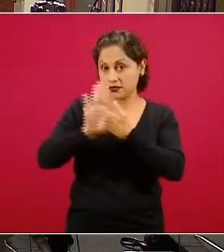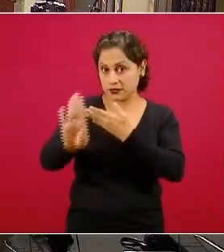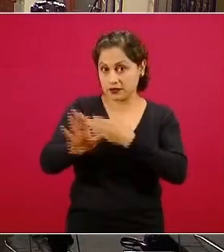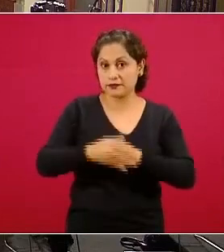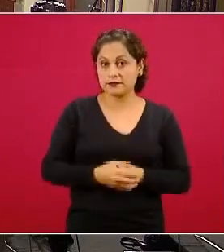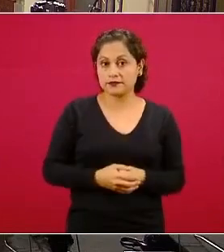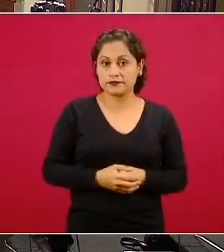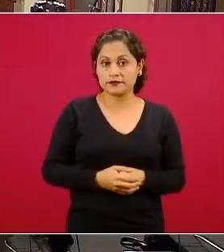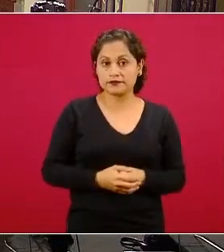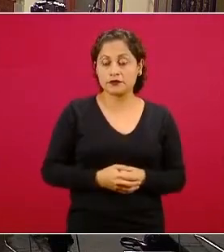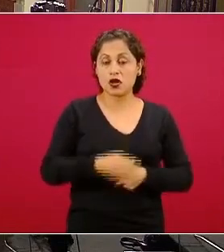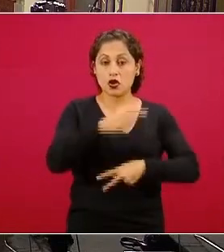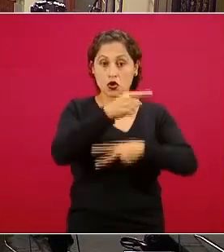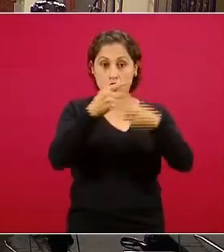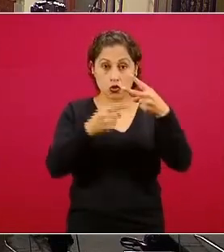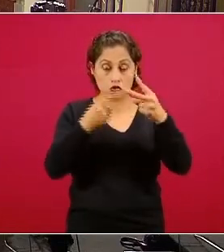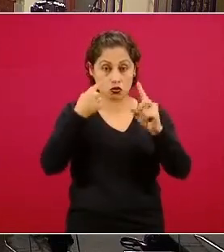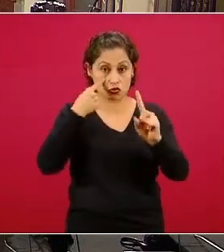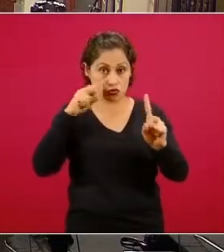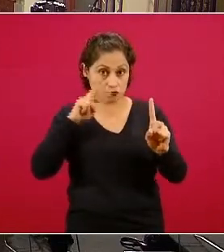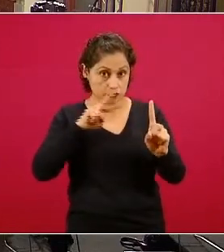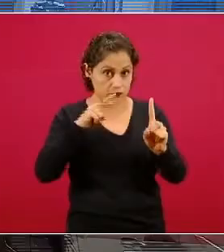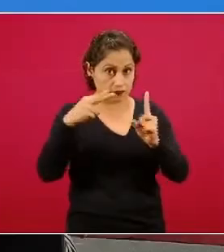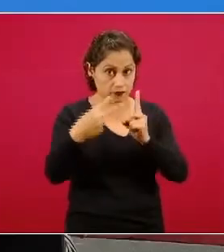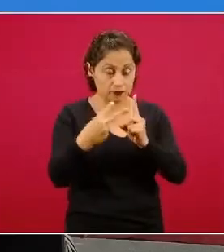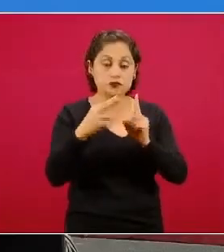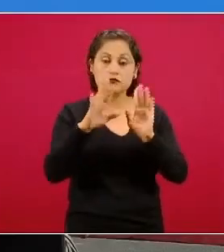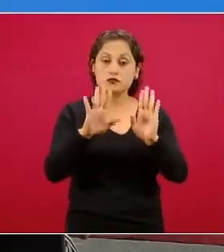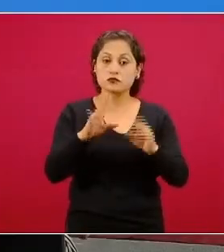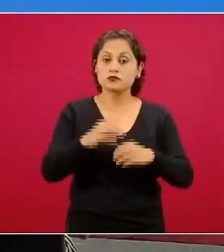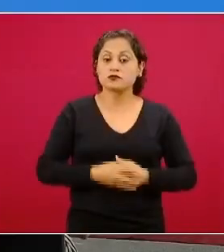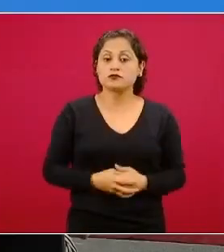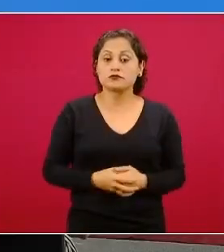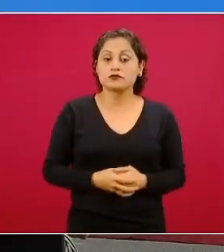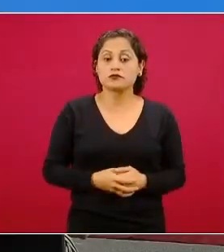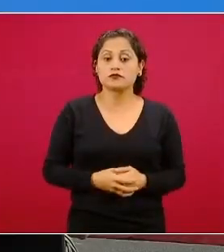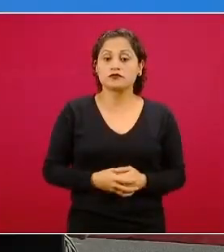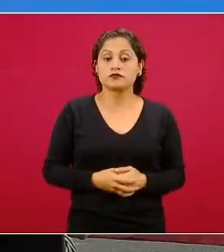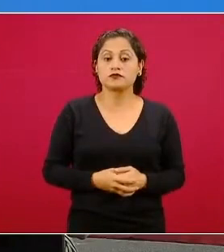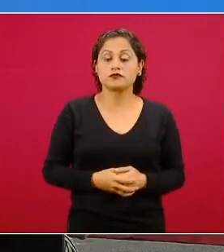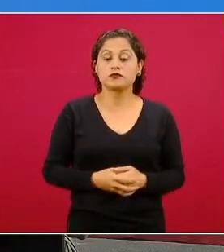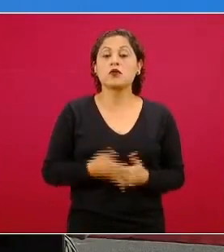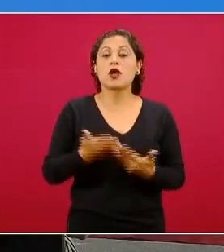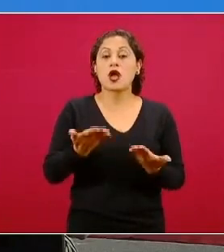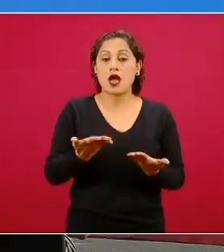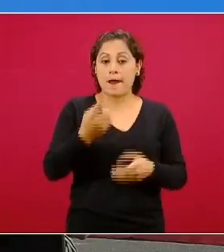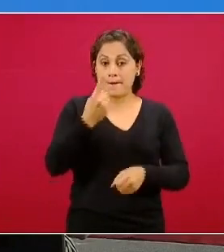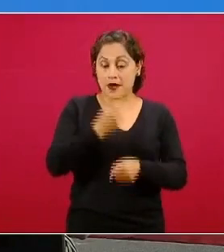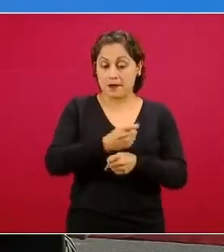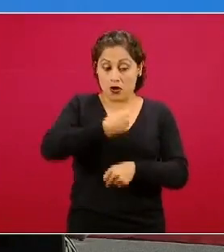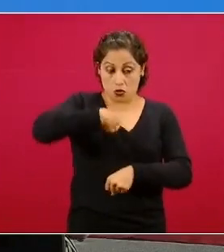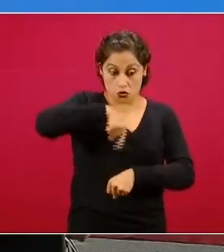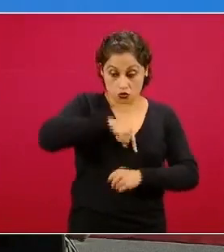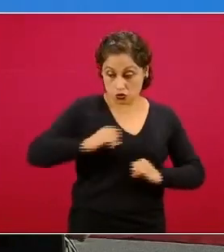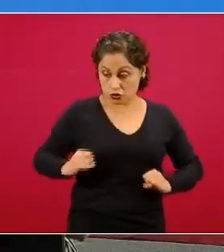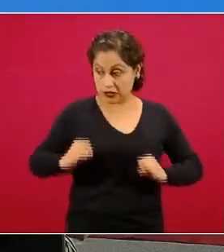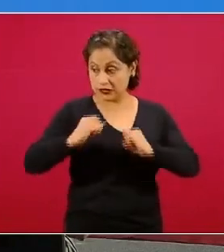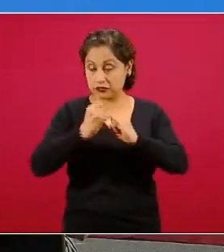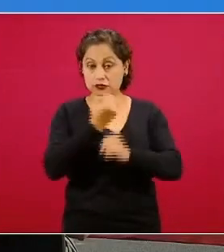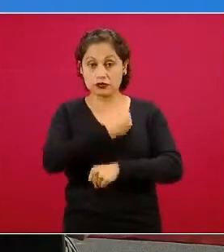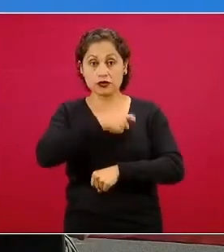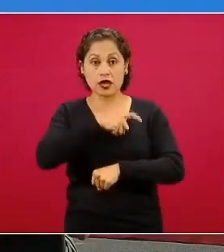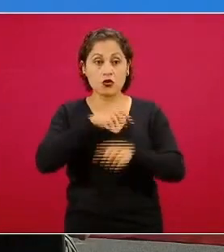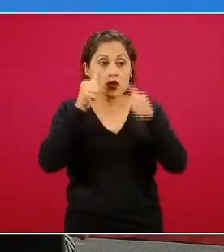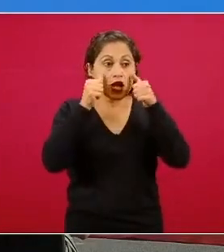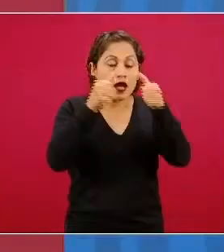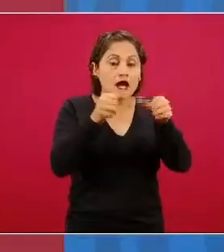dos ángulos fundamentales, que tienen que ver con qué es lo que vamos a hacer como instituciones de salud, pero también tratar de resolver algunas